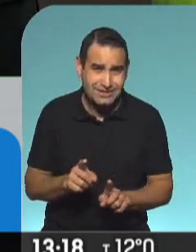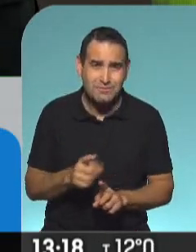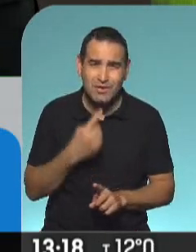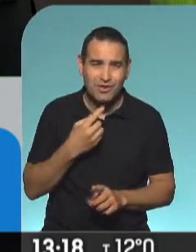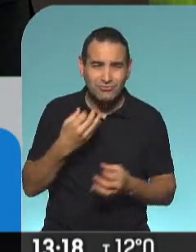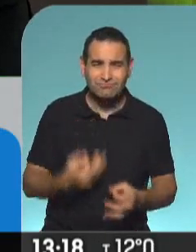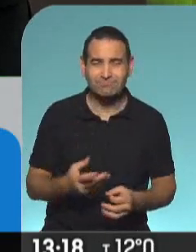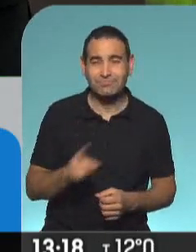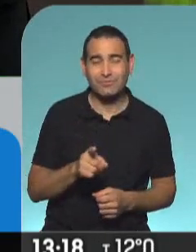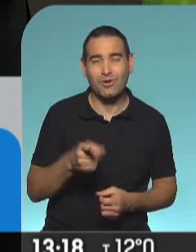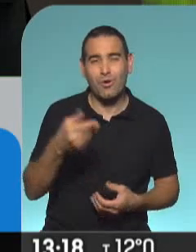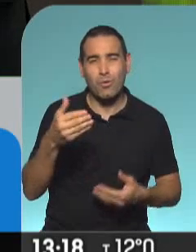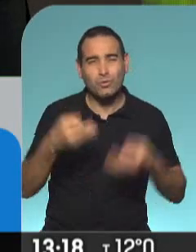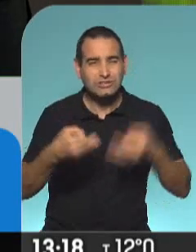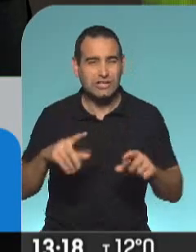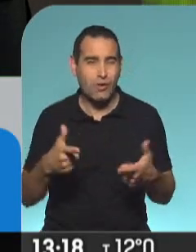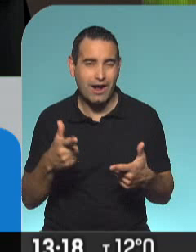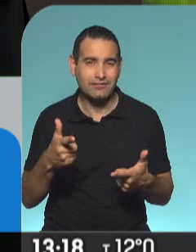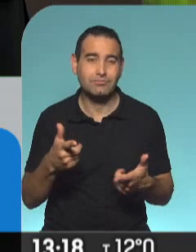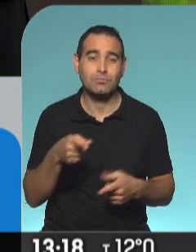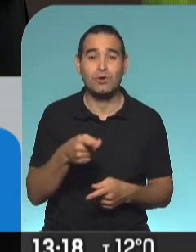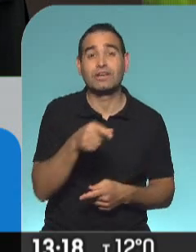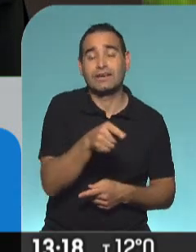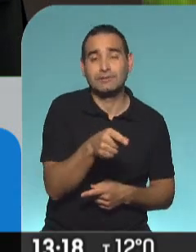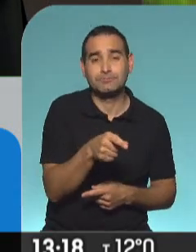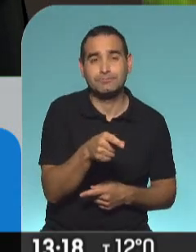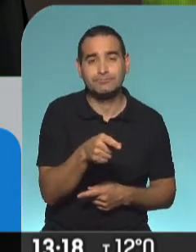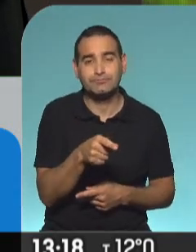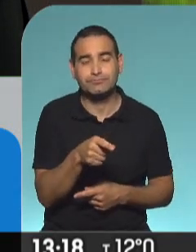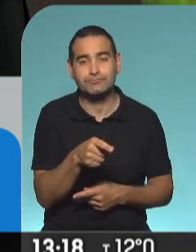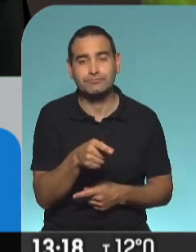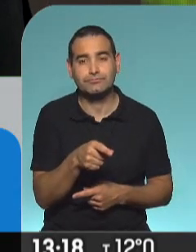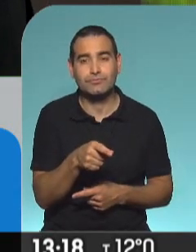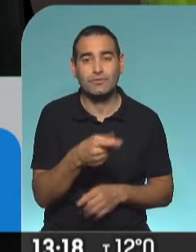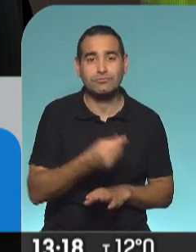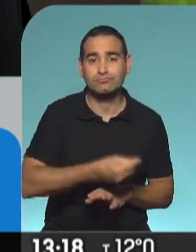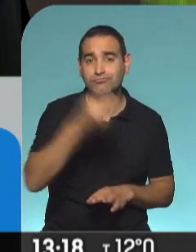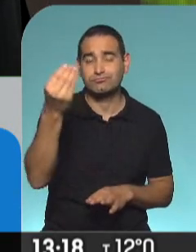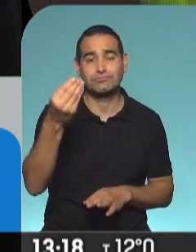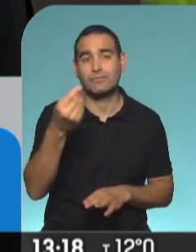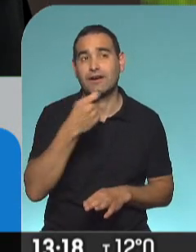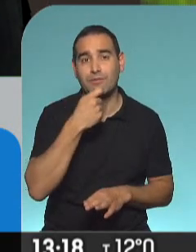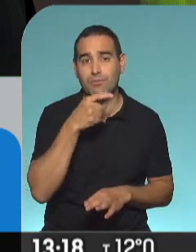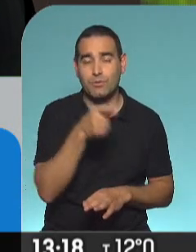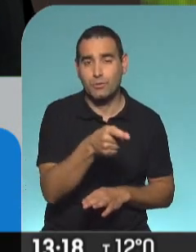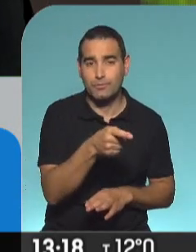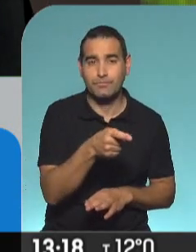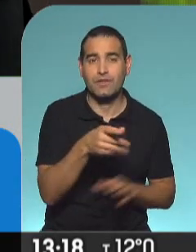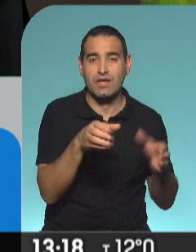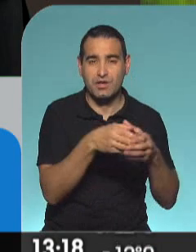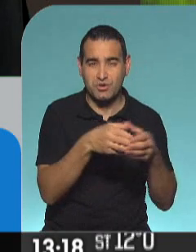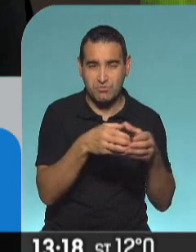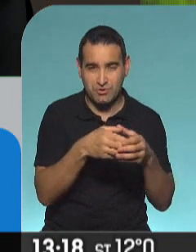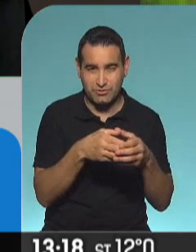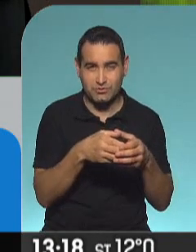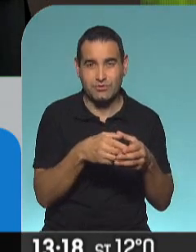justo, por ejemplo, o equitativo con el deseo y la posibilidad de ascender que tuvieron inminente equipos, como bien dijiste